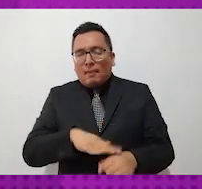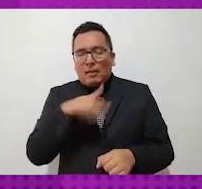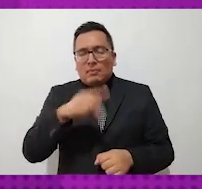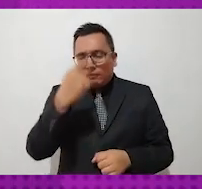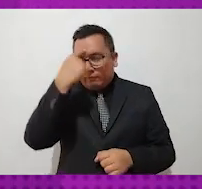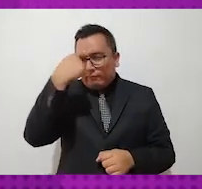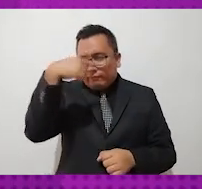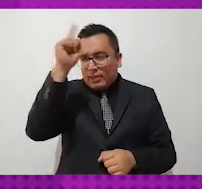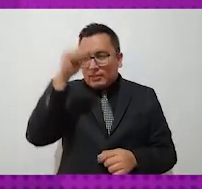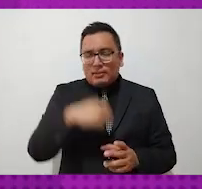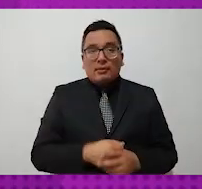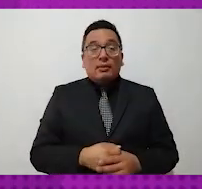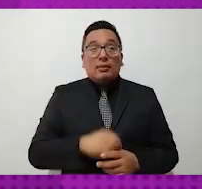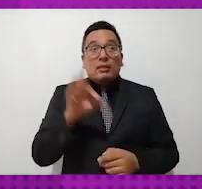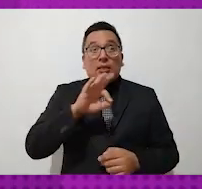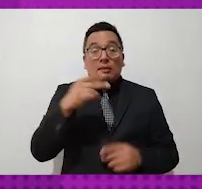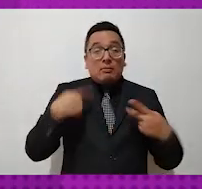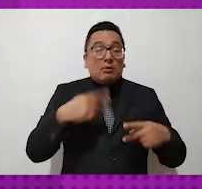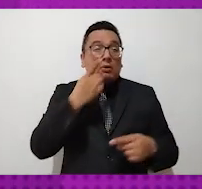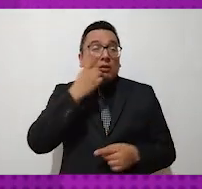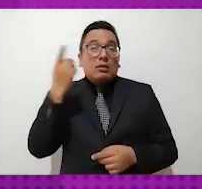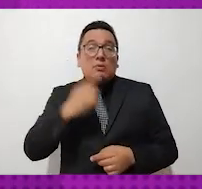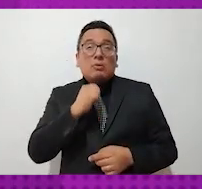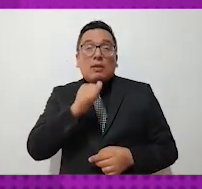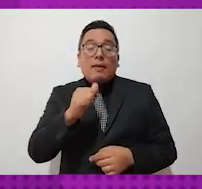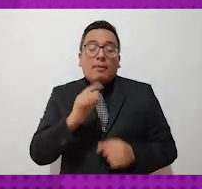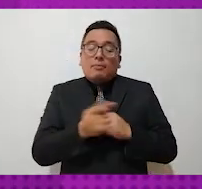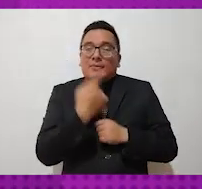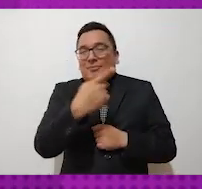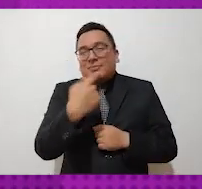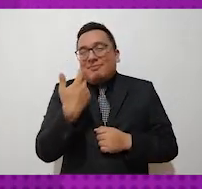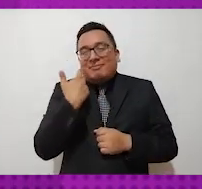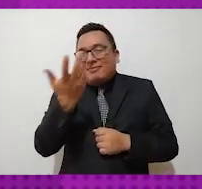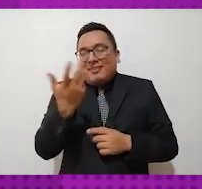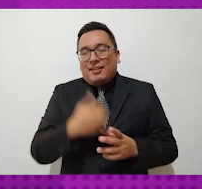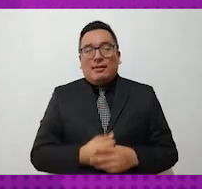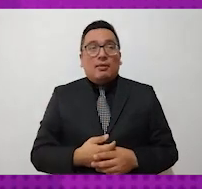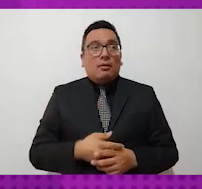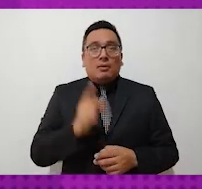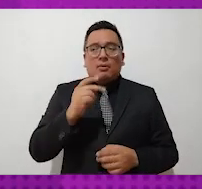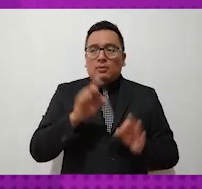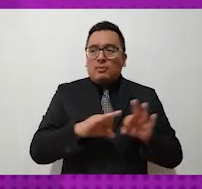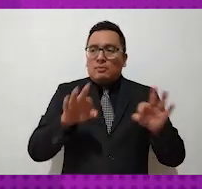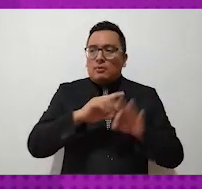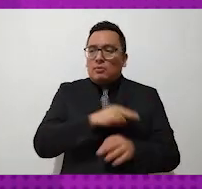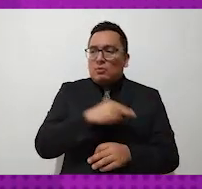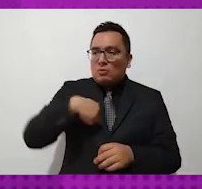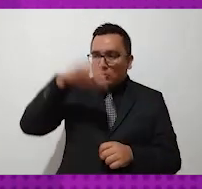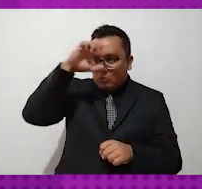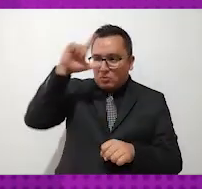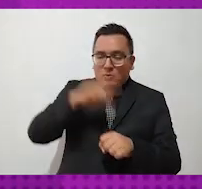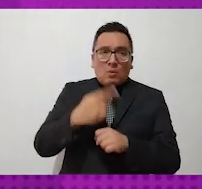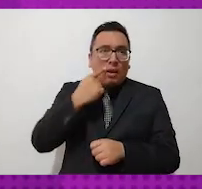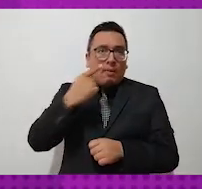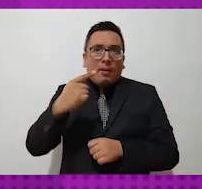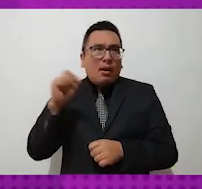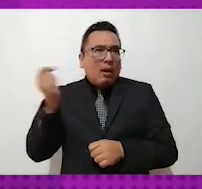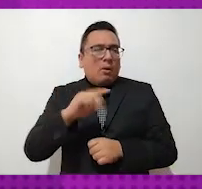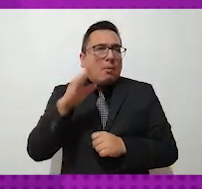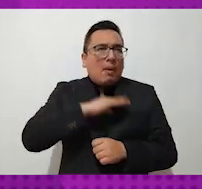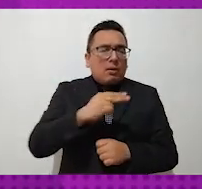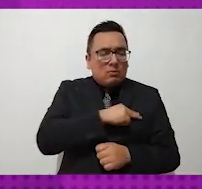muy fácil. Quien no denuncia es porque no quiere denunciar. Y yo creo que hay que tener cultura de denuncia, hay que